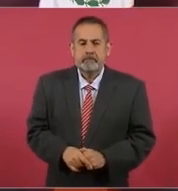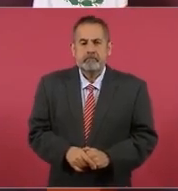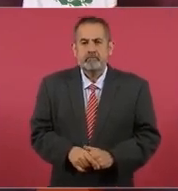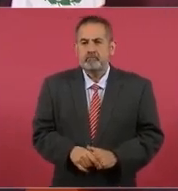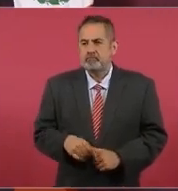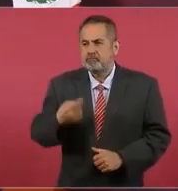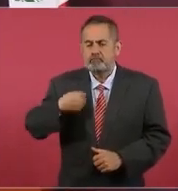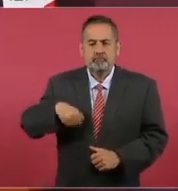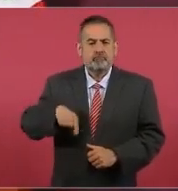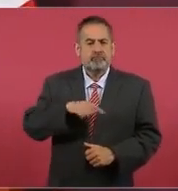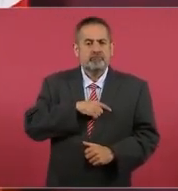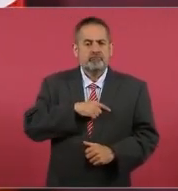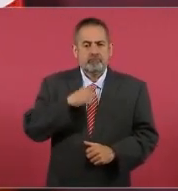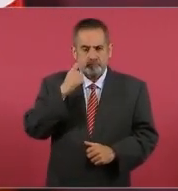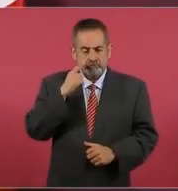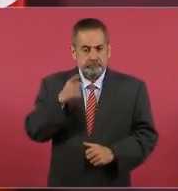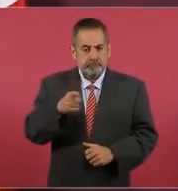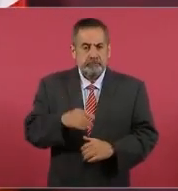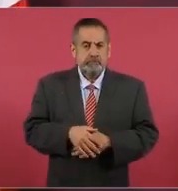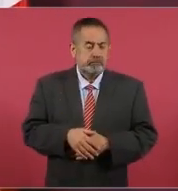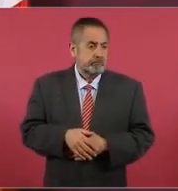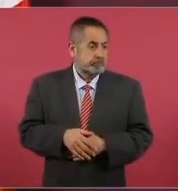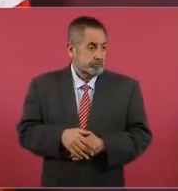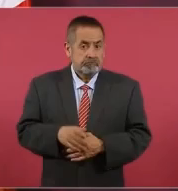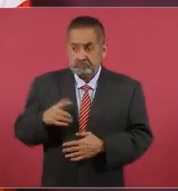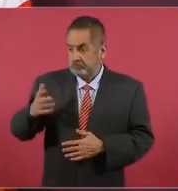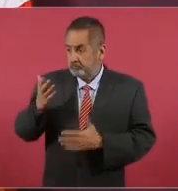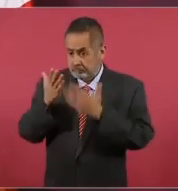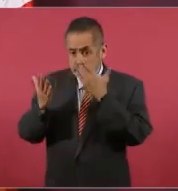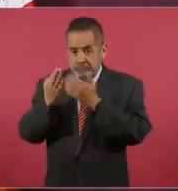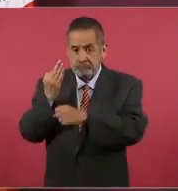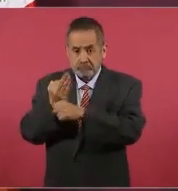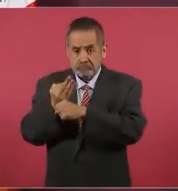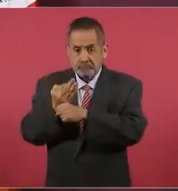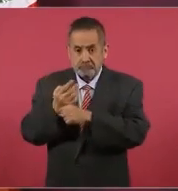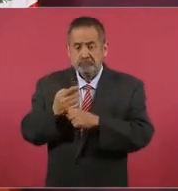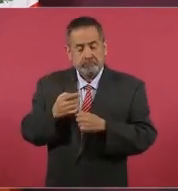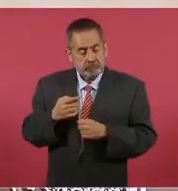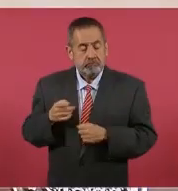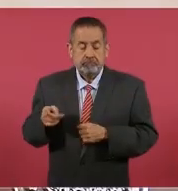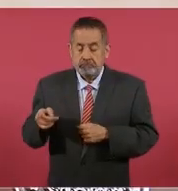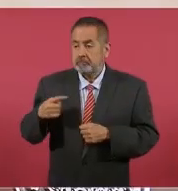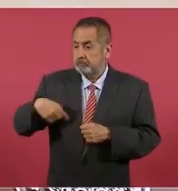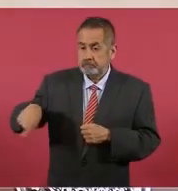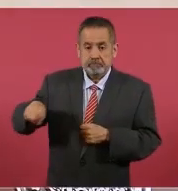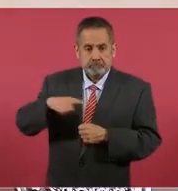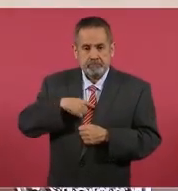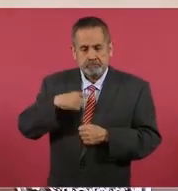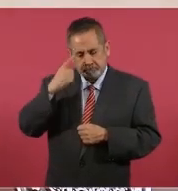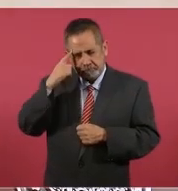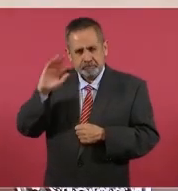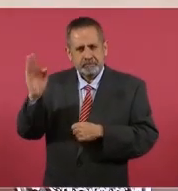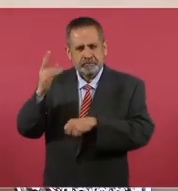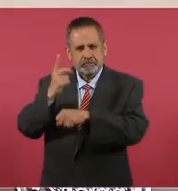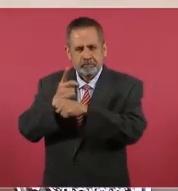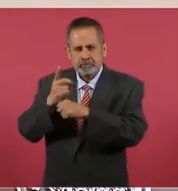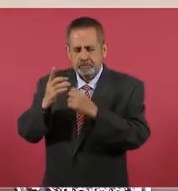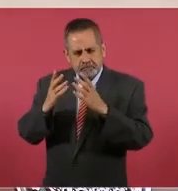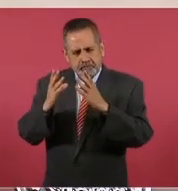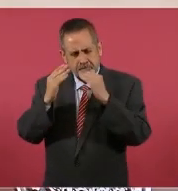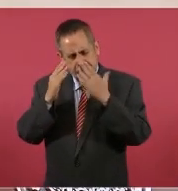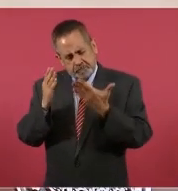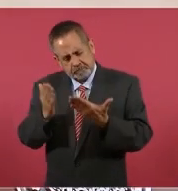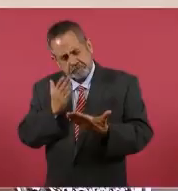nosotros tuvimos la posibilidad de tener todos esos